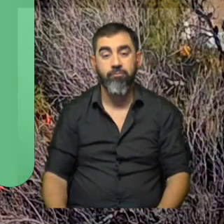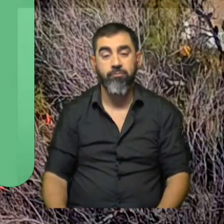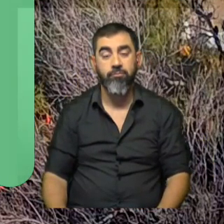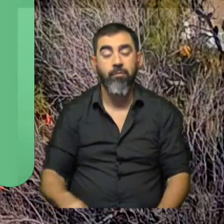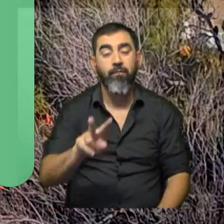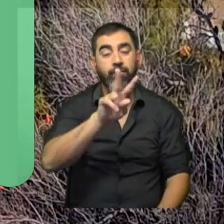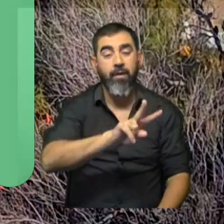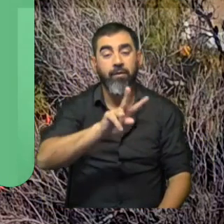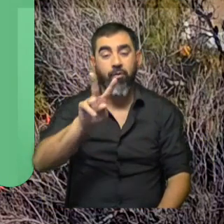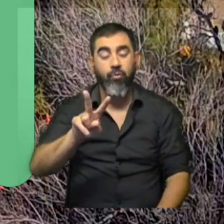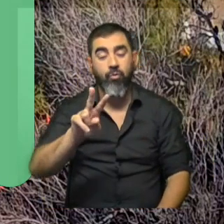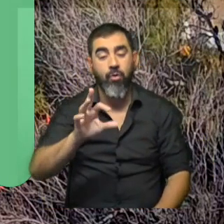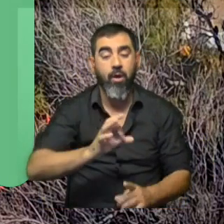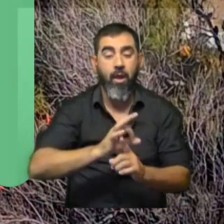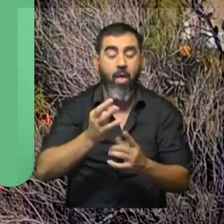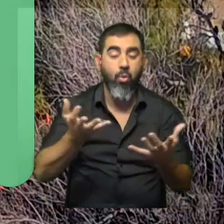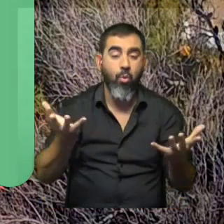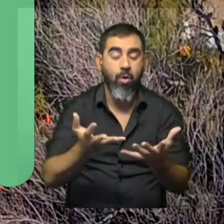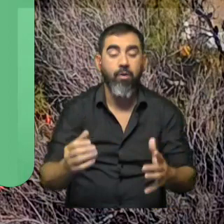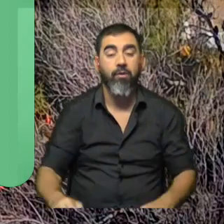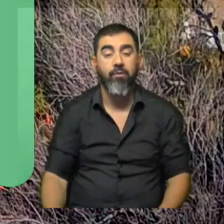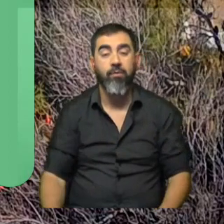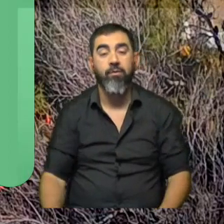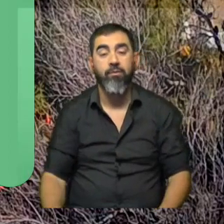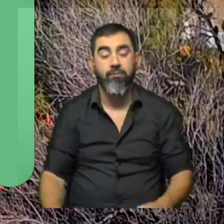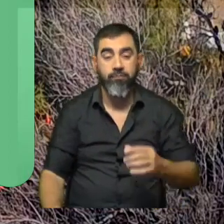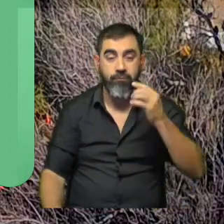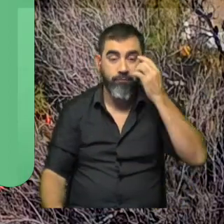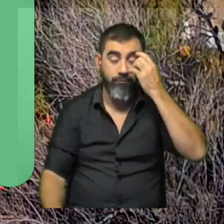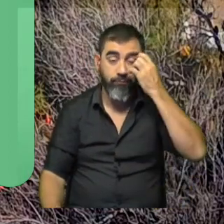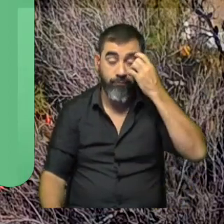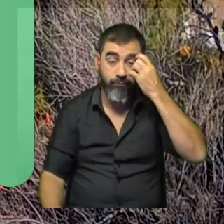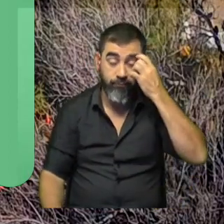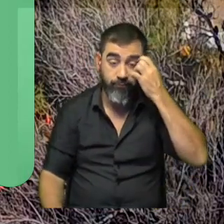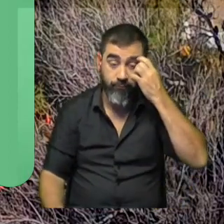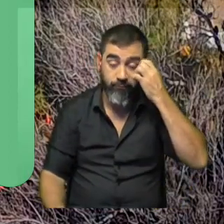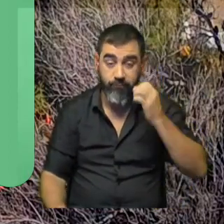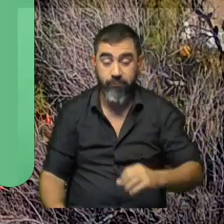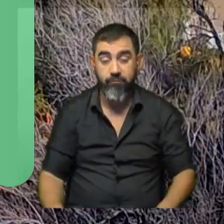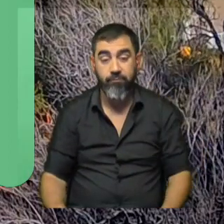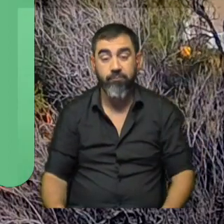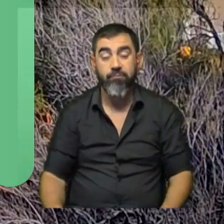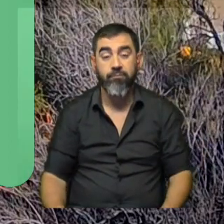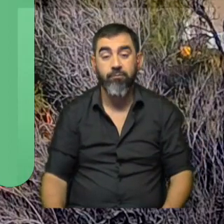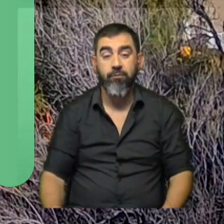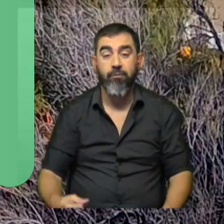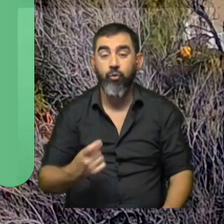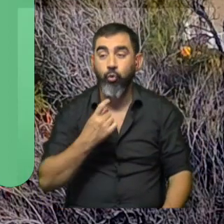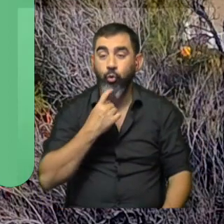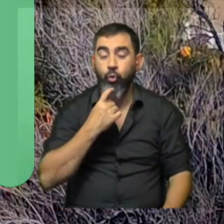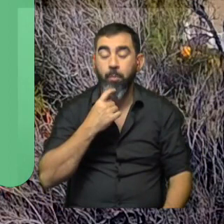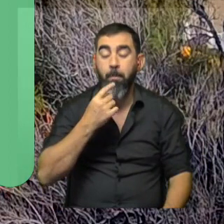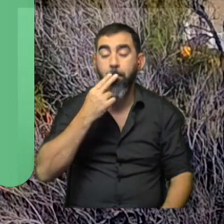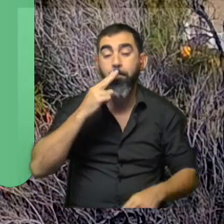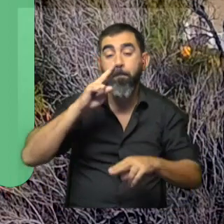Cancino, así no, está. Sí, porque viene de un fin de semana agitado. Se expuso al sol porque está coloradito. No, bueno.